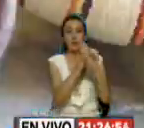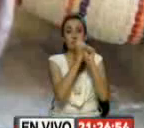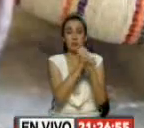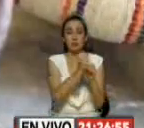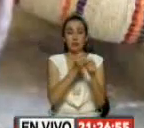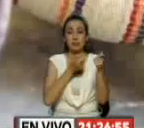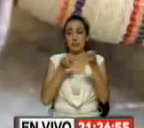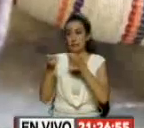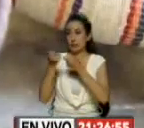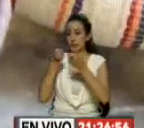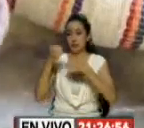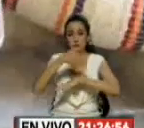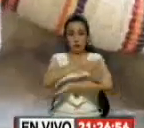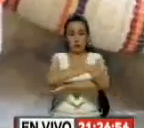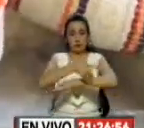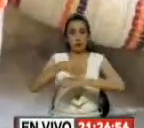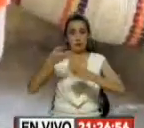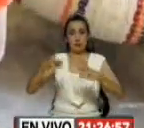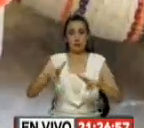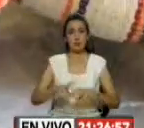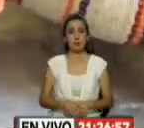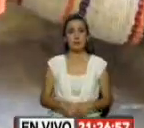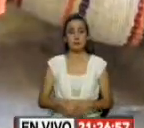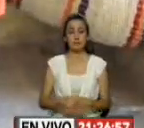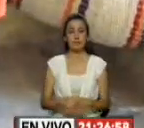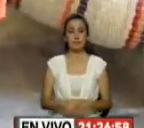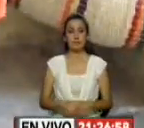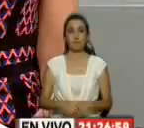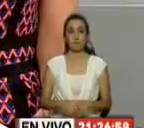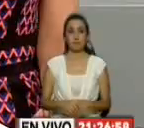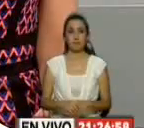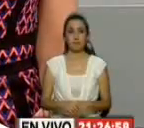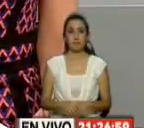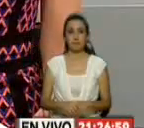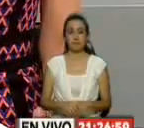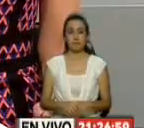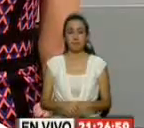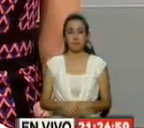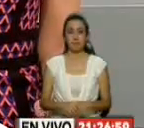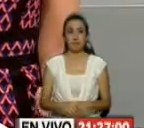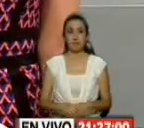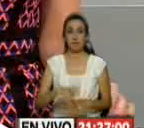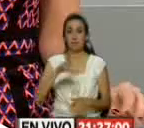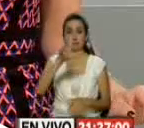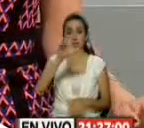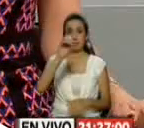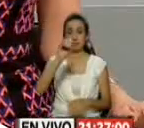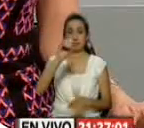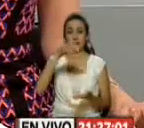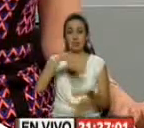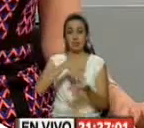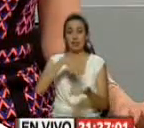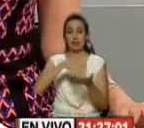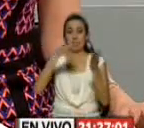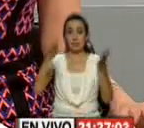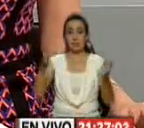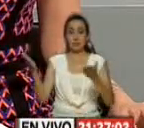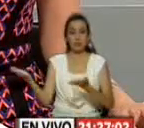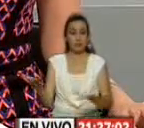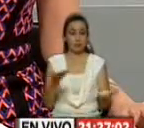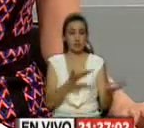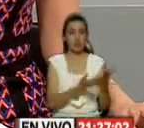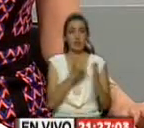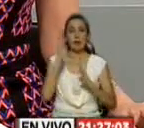el control en las vías. Maritza Castillo, Telediario. 30 estudiantes de Babahoyo llegaron a la Escuela